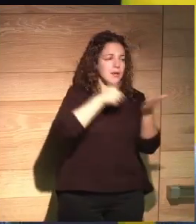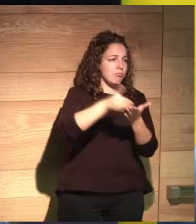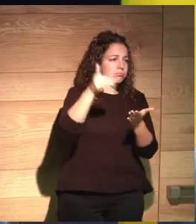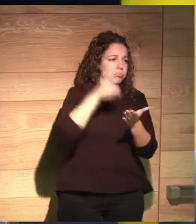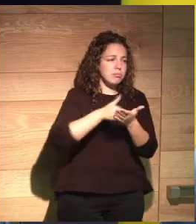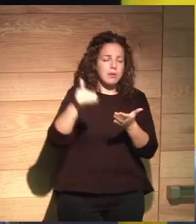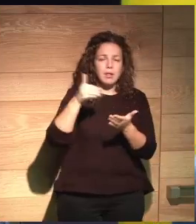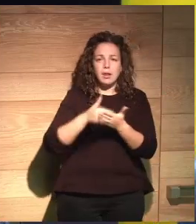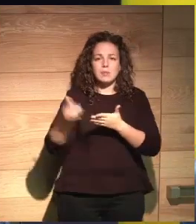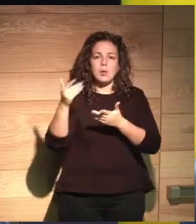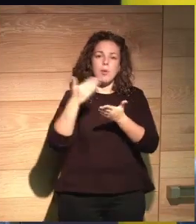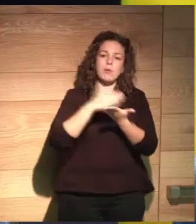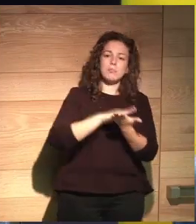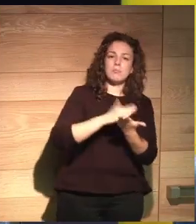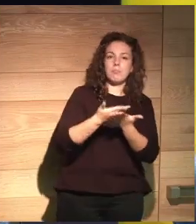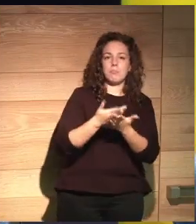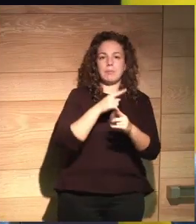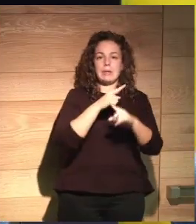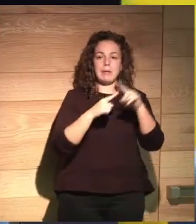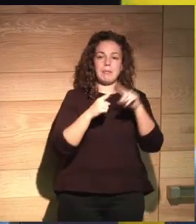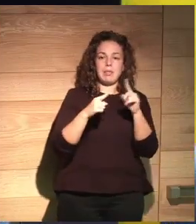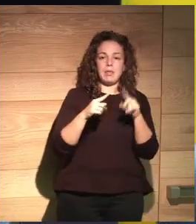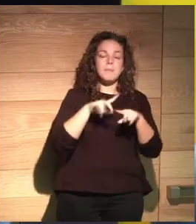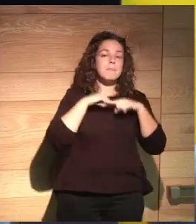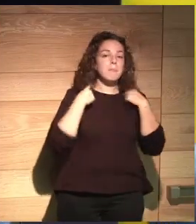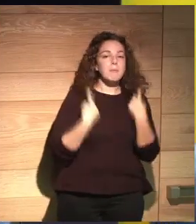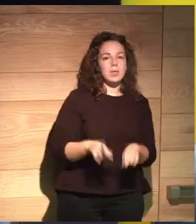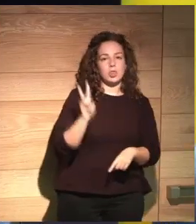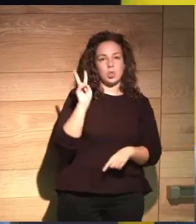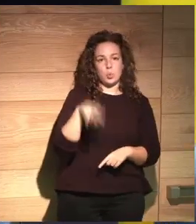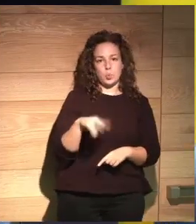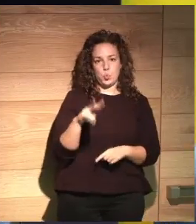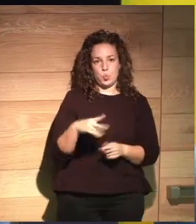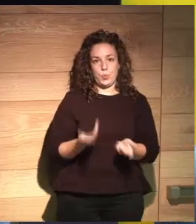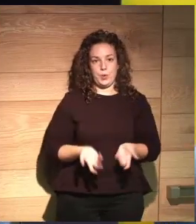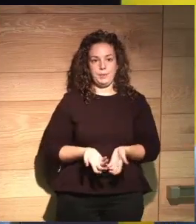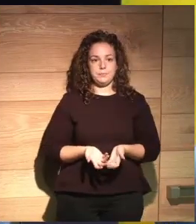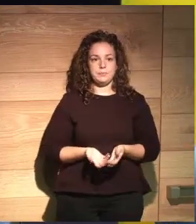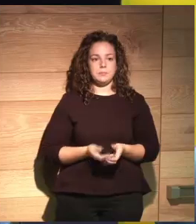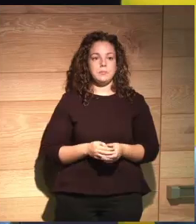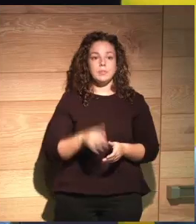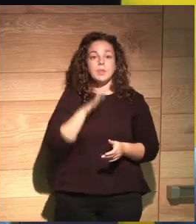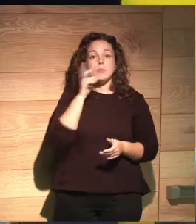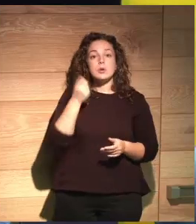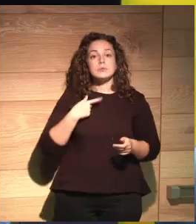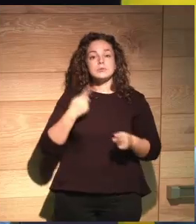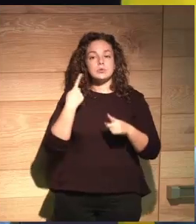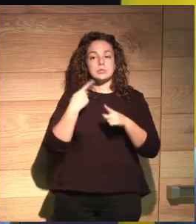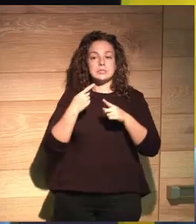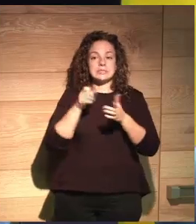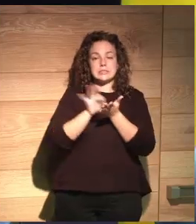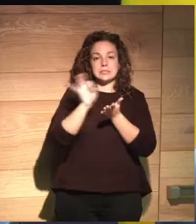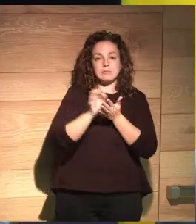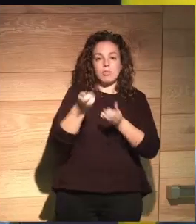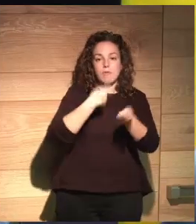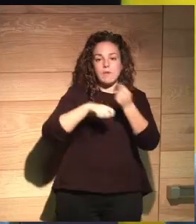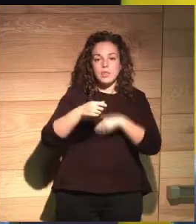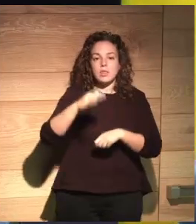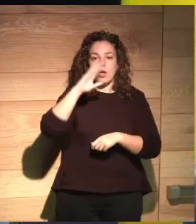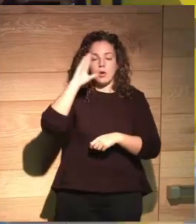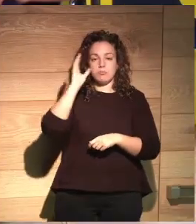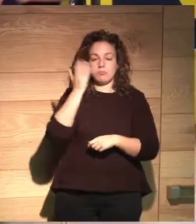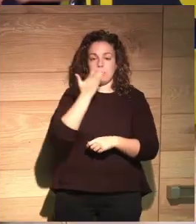que son intermediarios que nunca pierden porque vienen ellos venden sus servicios y su conocimiento no es